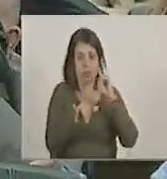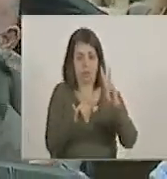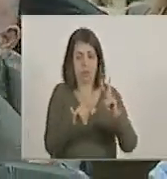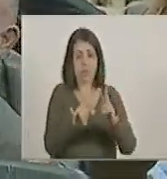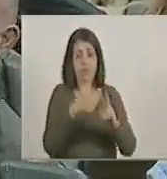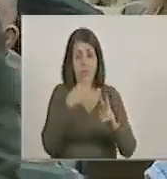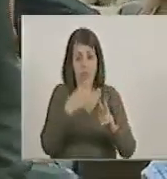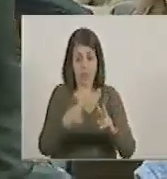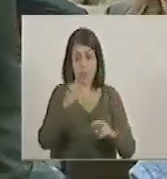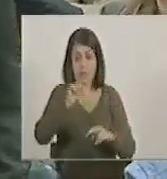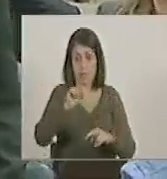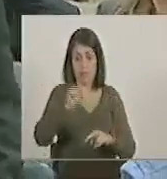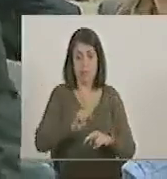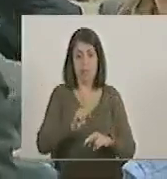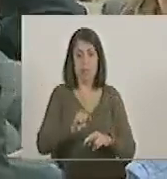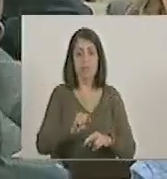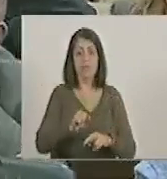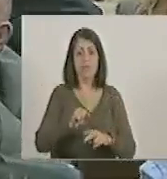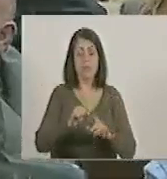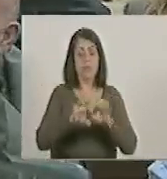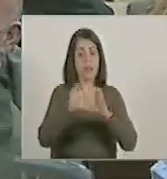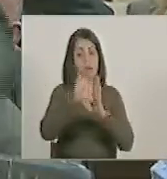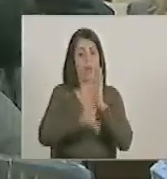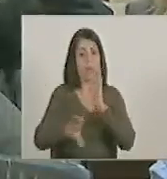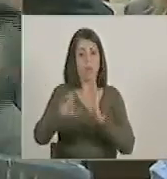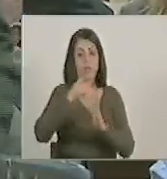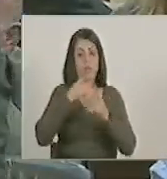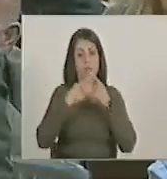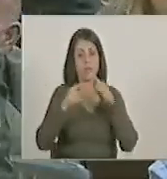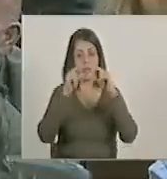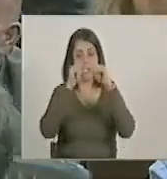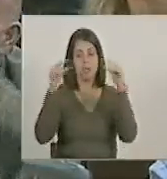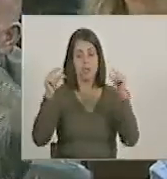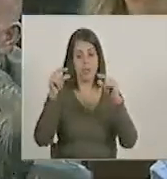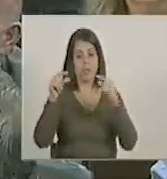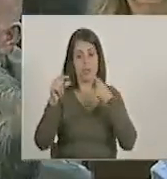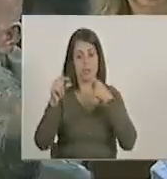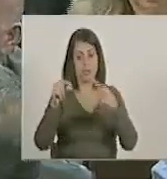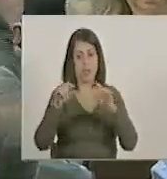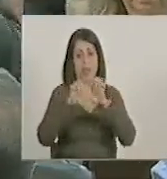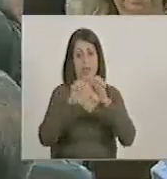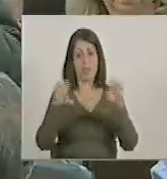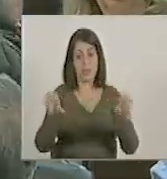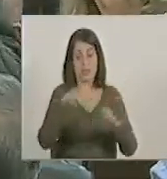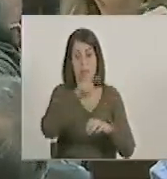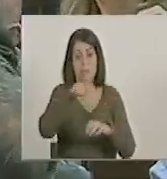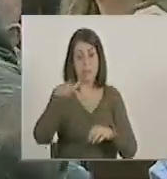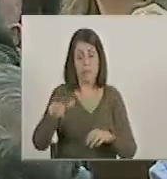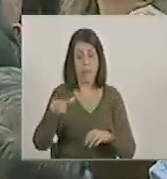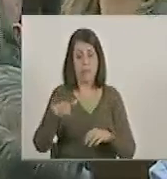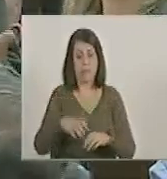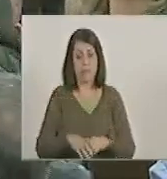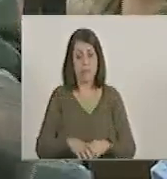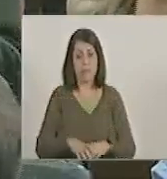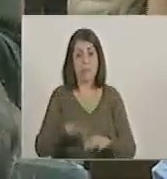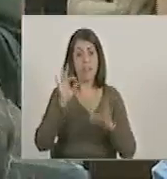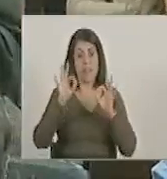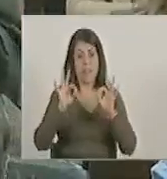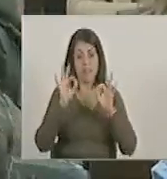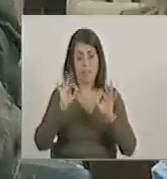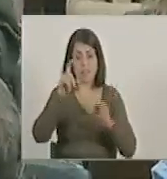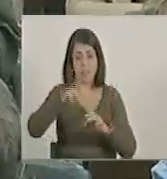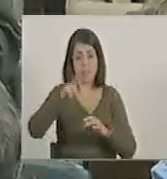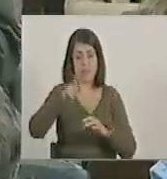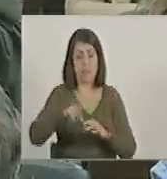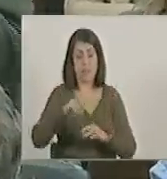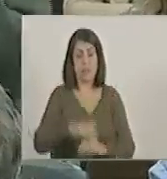porque precisamente estamos hablando de un capítulo, de un epígrafe en donde es educación para personas con necesidades